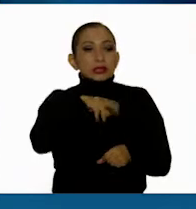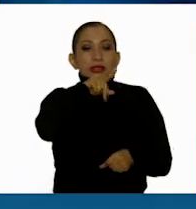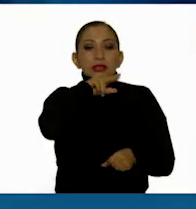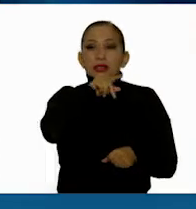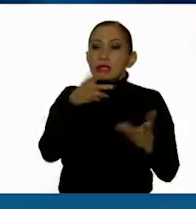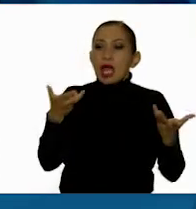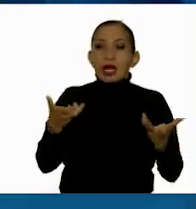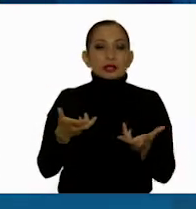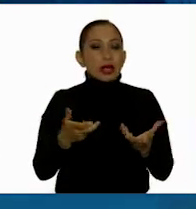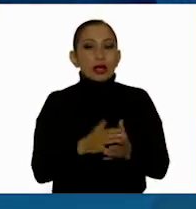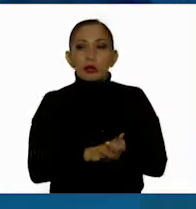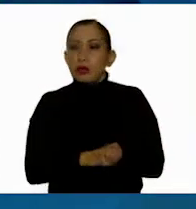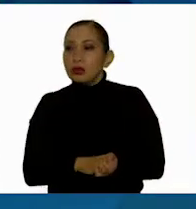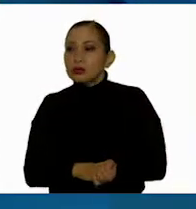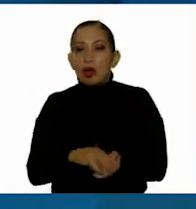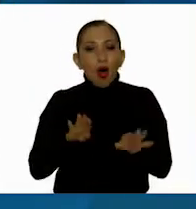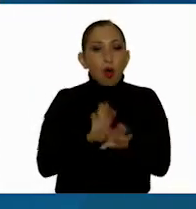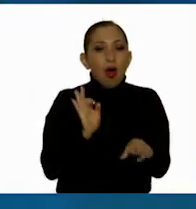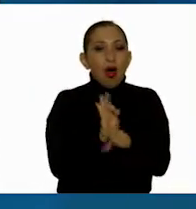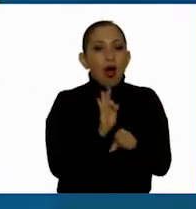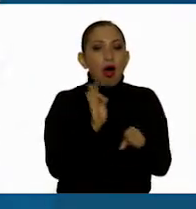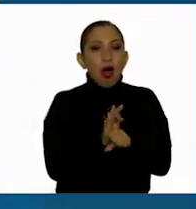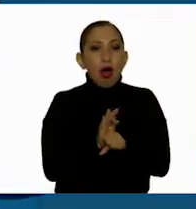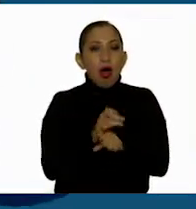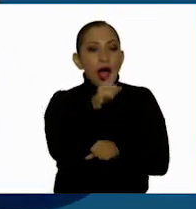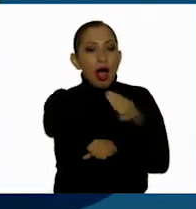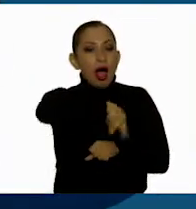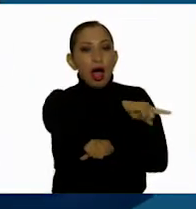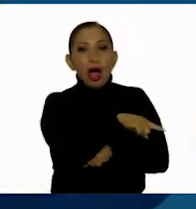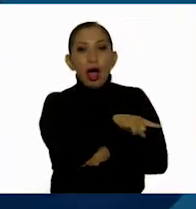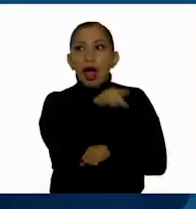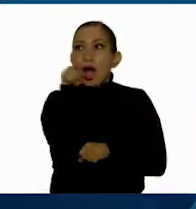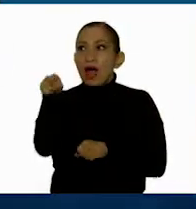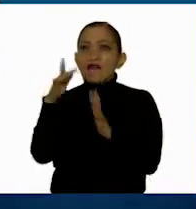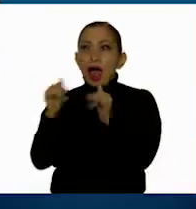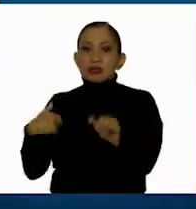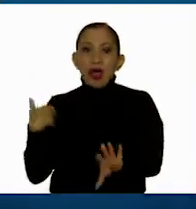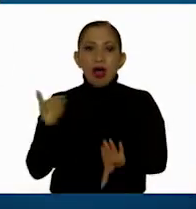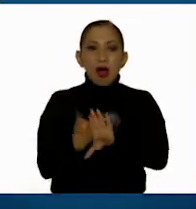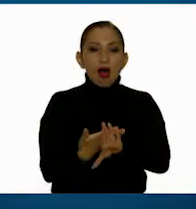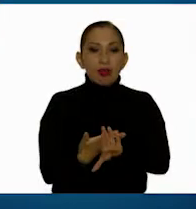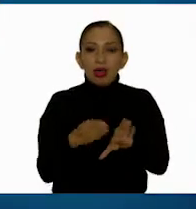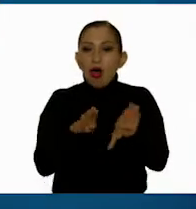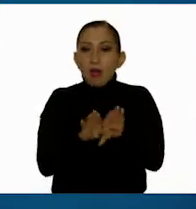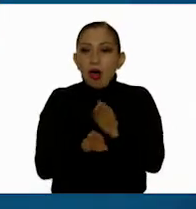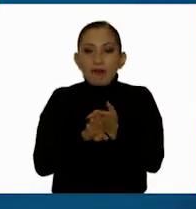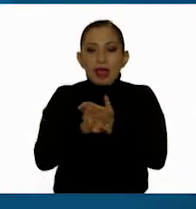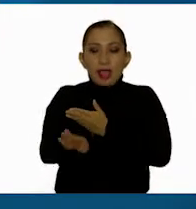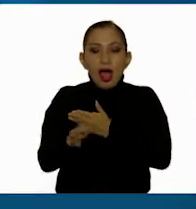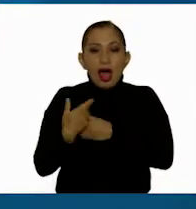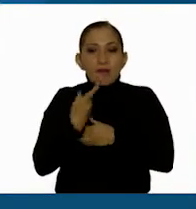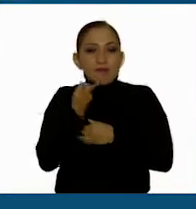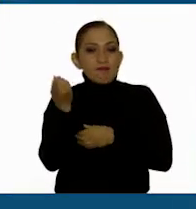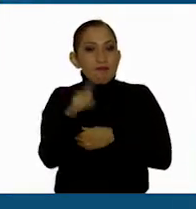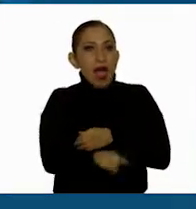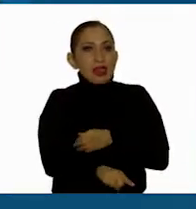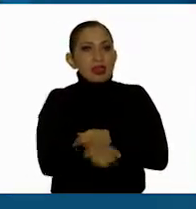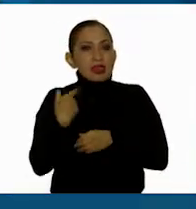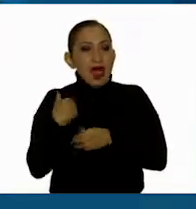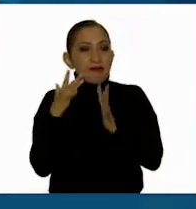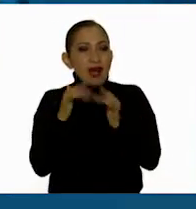¿Qué hacer? ¿Cómo proteger al reino de la Nueva España del embate francés? ¿Cómo evitar las órdenes del monarca